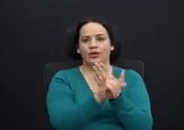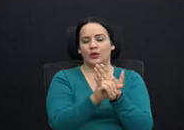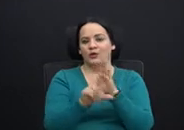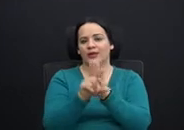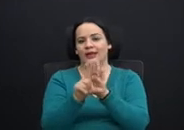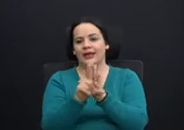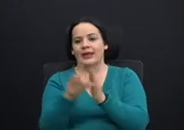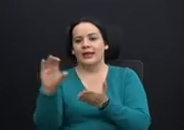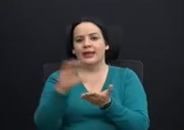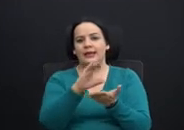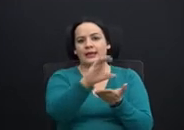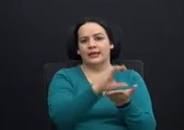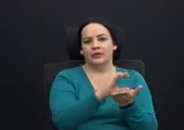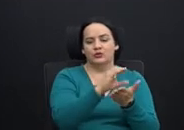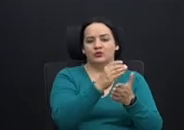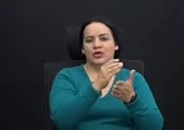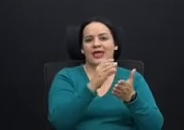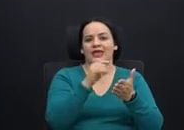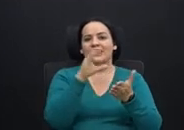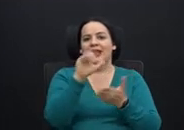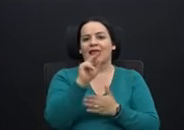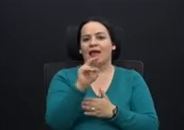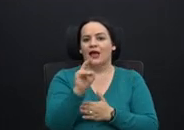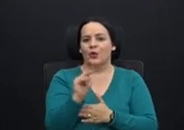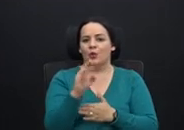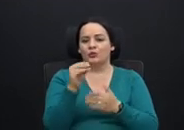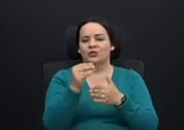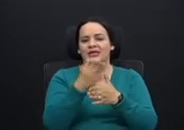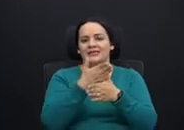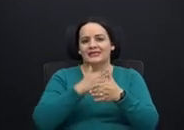ingresos del canon se distribuyen en muchas